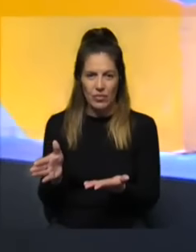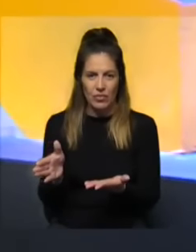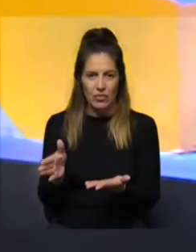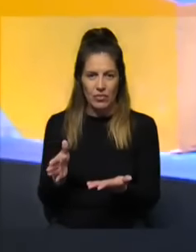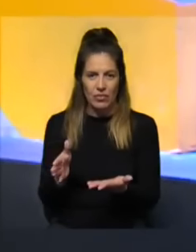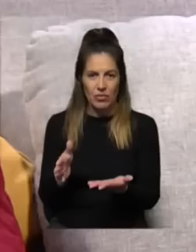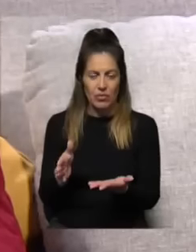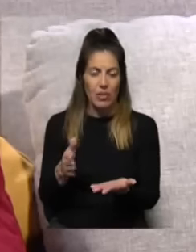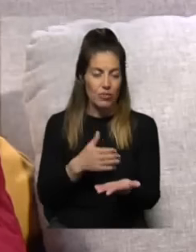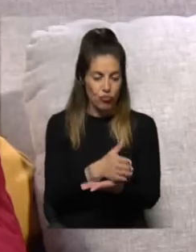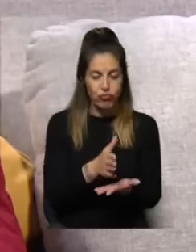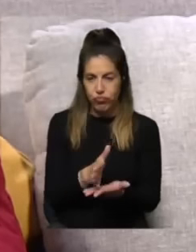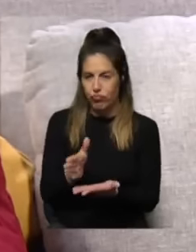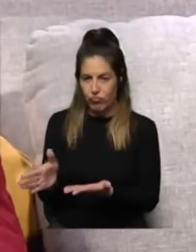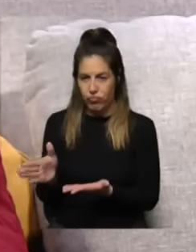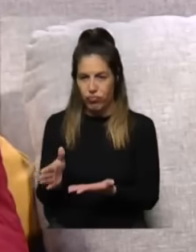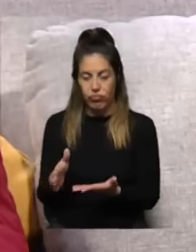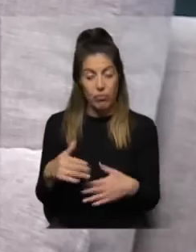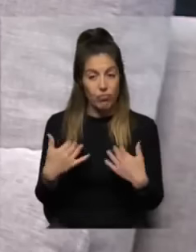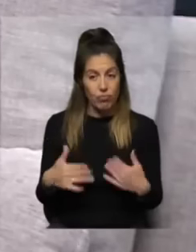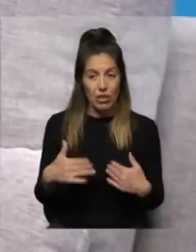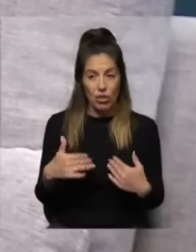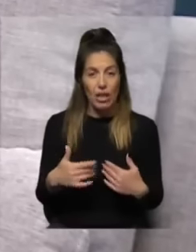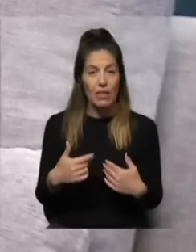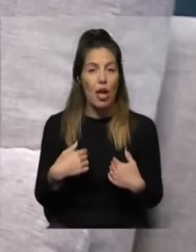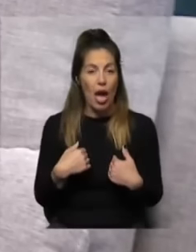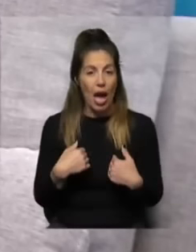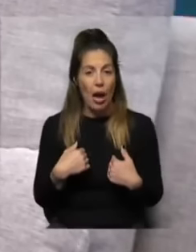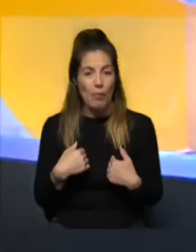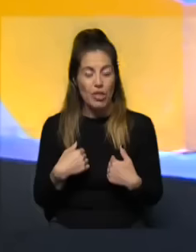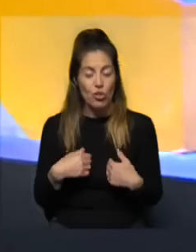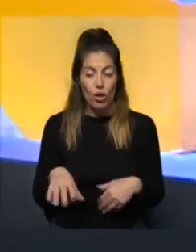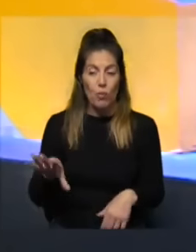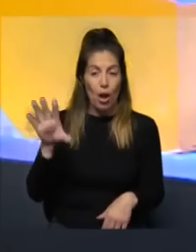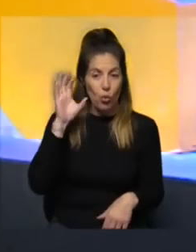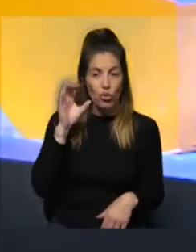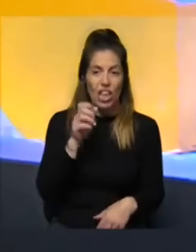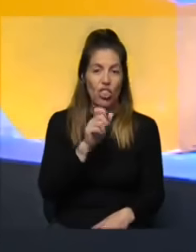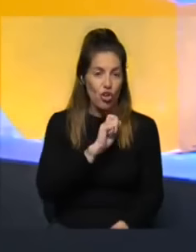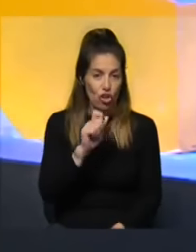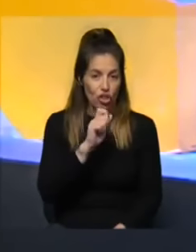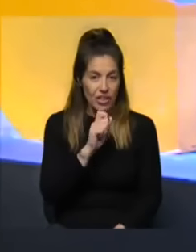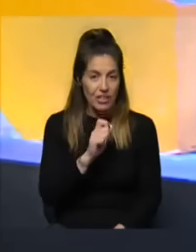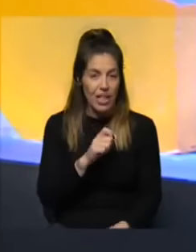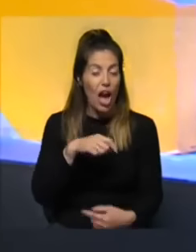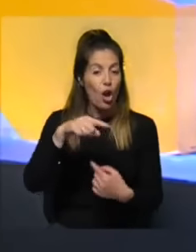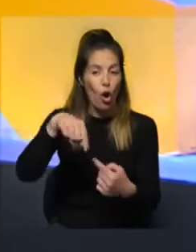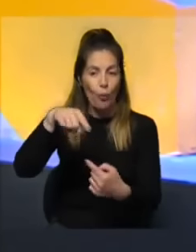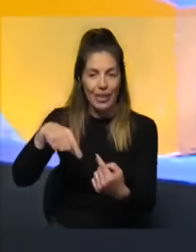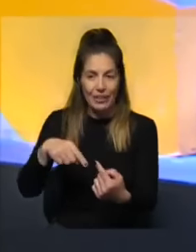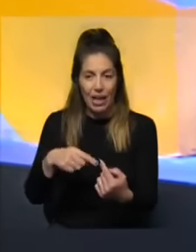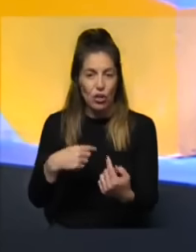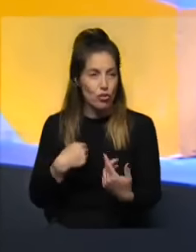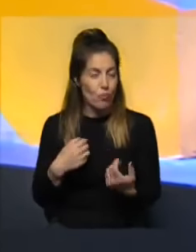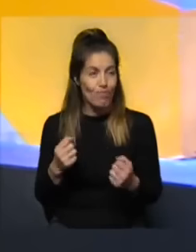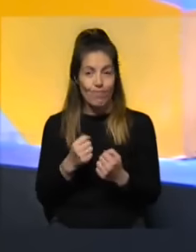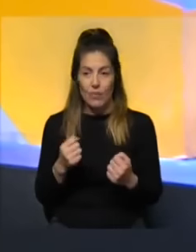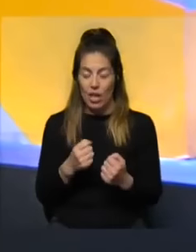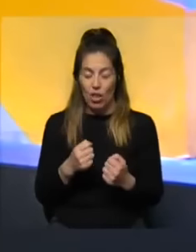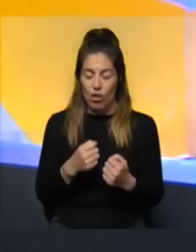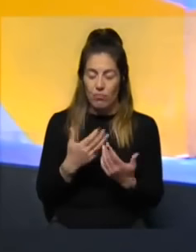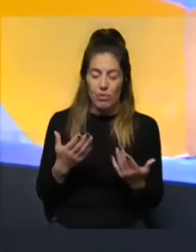eje. Rayos. Que es impresionante. A mí, a medida que iba escuchando las noticias y los comentarios, me iba aterrando y se me paraban los pelos